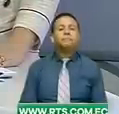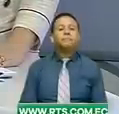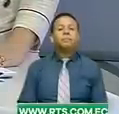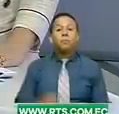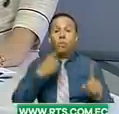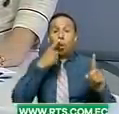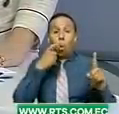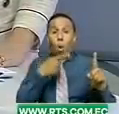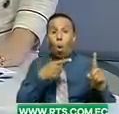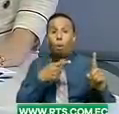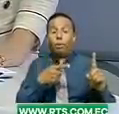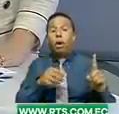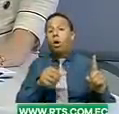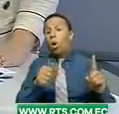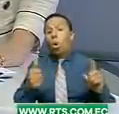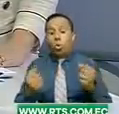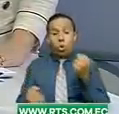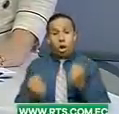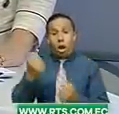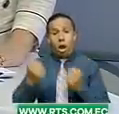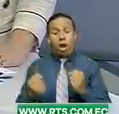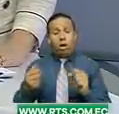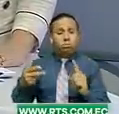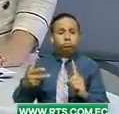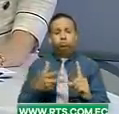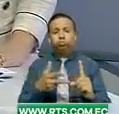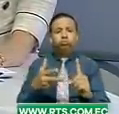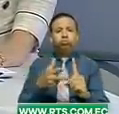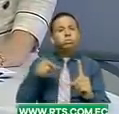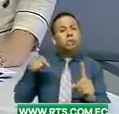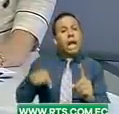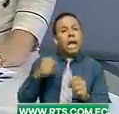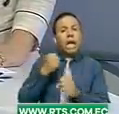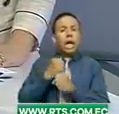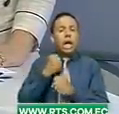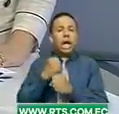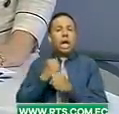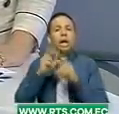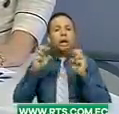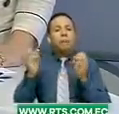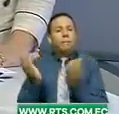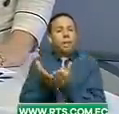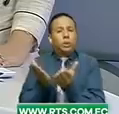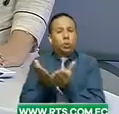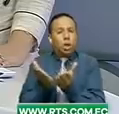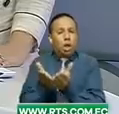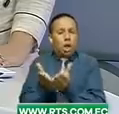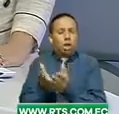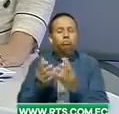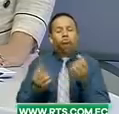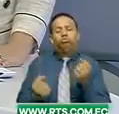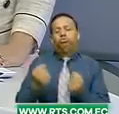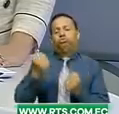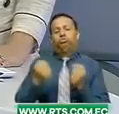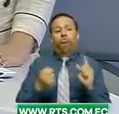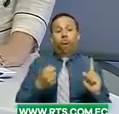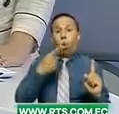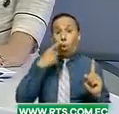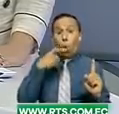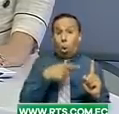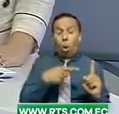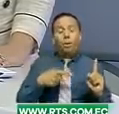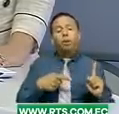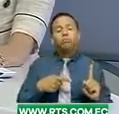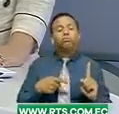Hombre fue atropellado por un vehículo de Urbaceo en Mapasingue, este norte de Guayaquil. El accidente ocurrió cuando el ciudadano